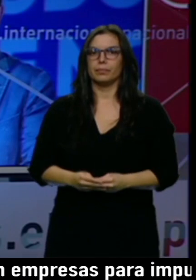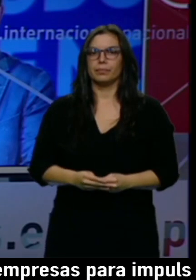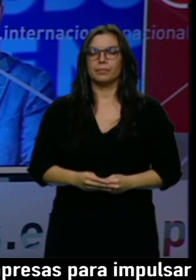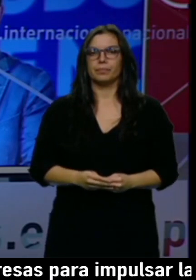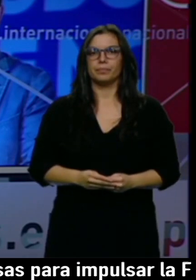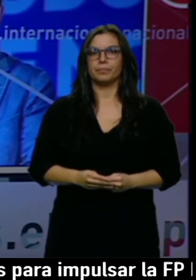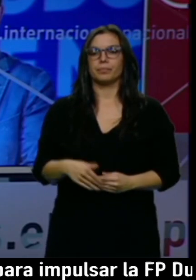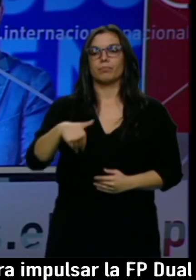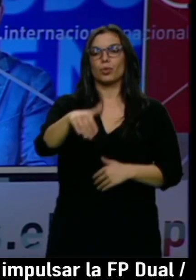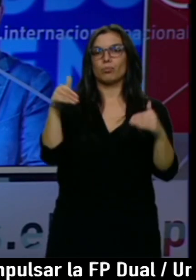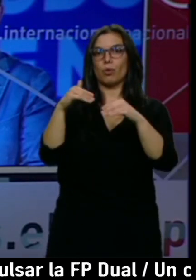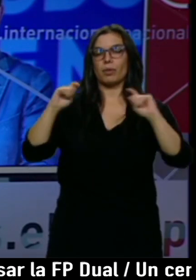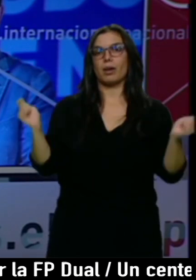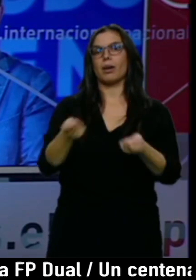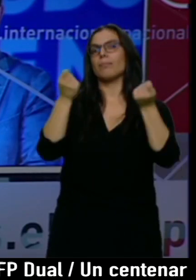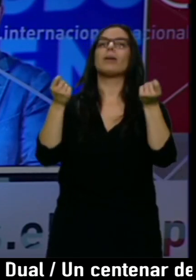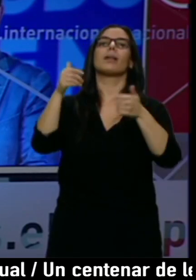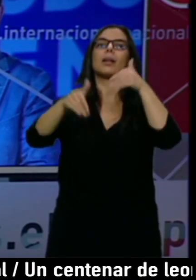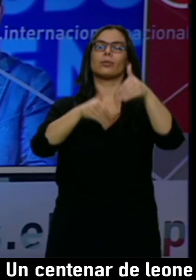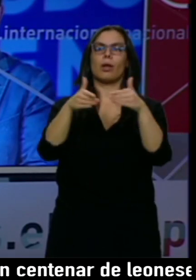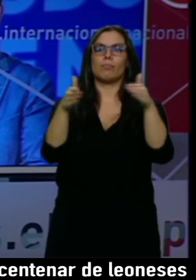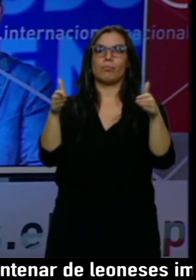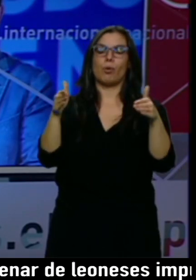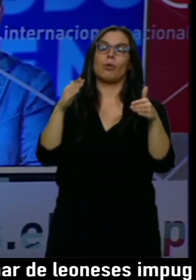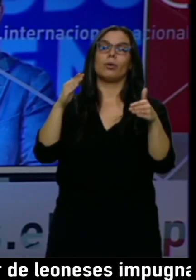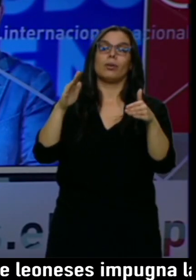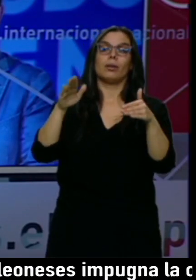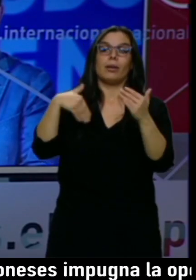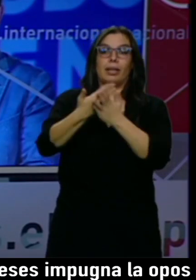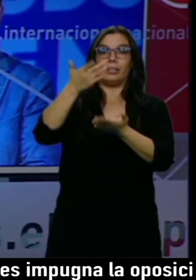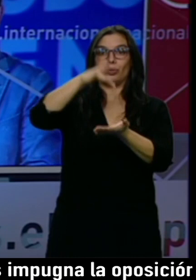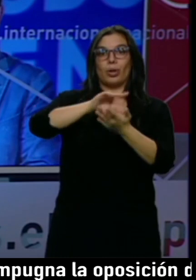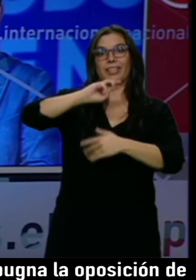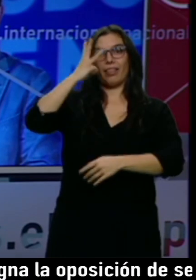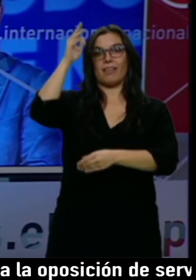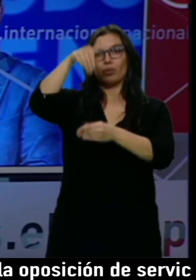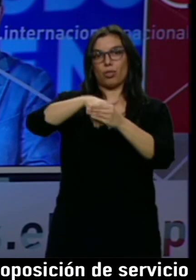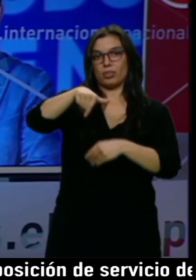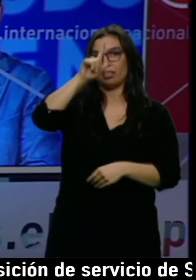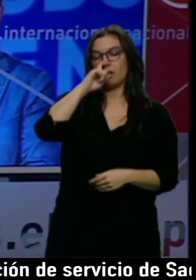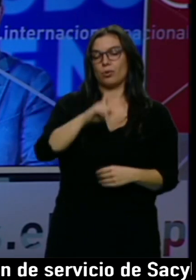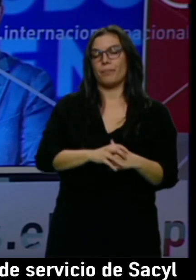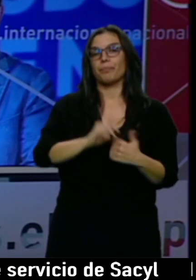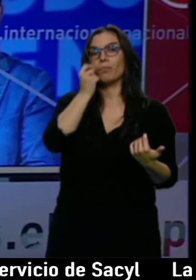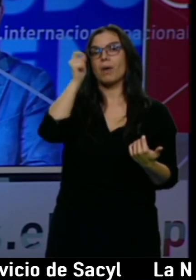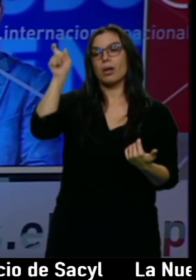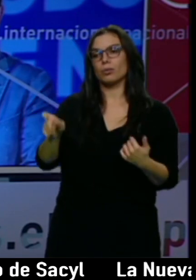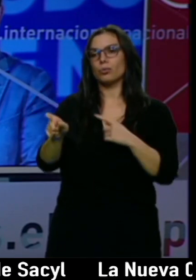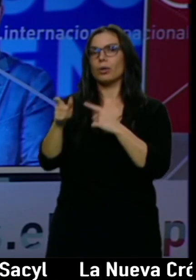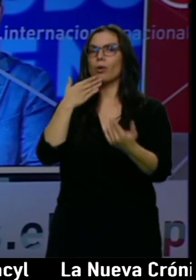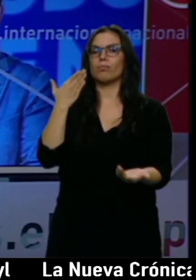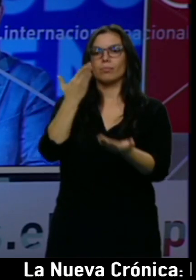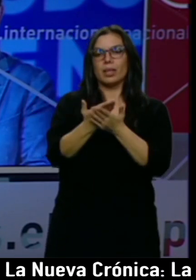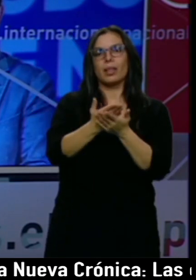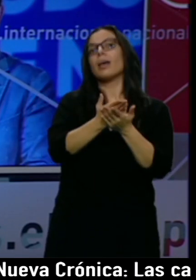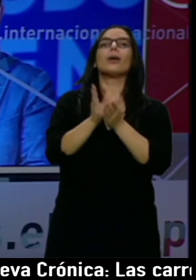arranca la campaña electoral que nos llevará a votar por tercera vez este año. Alfonso Fernández Mañueco ha llamado a los suyos a movilizarse especialmente